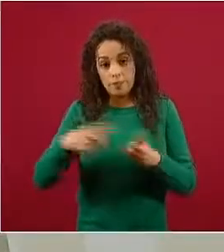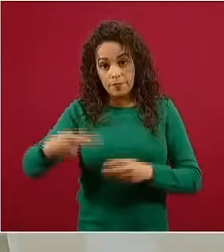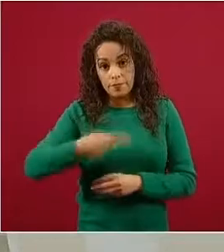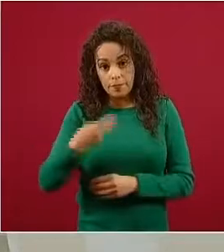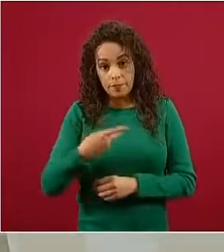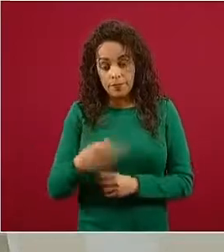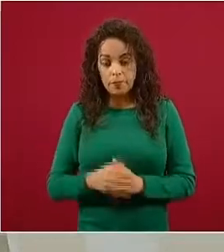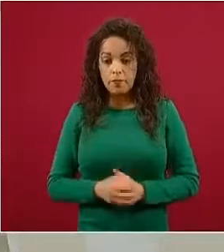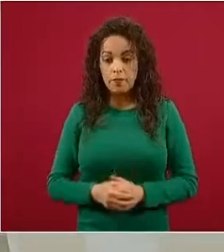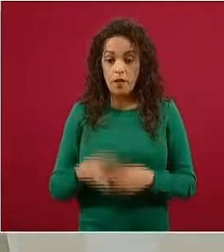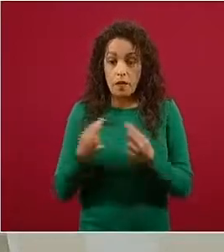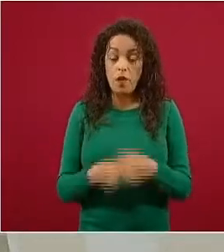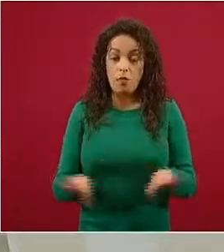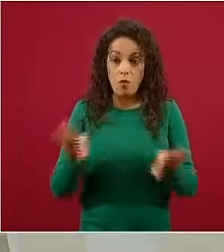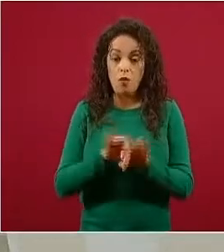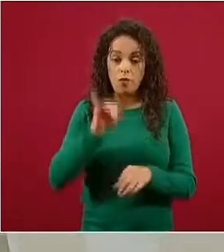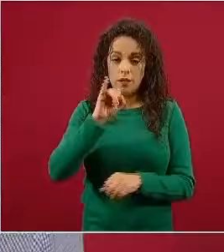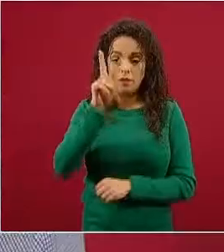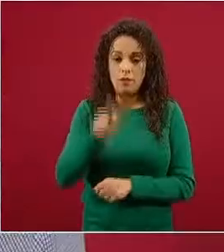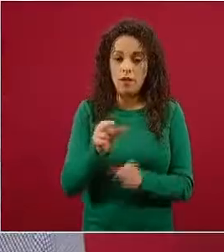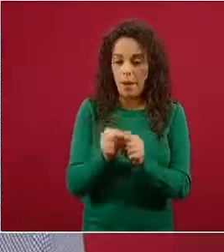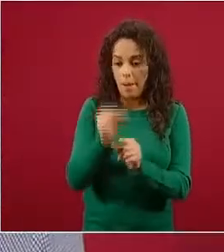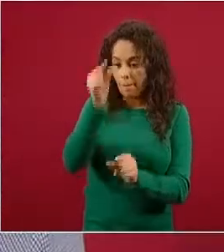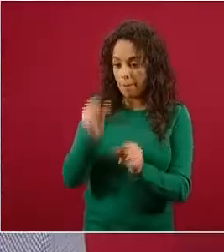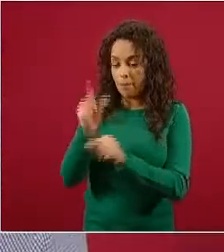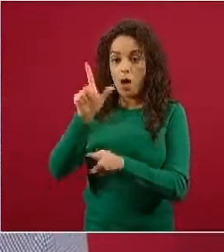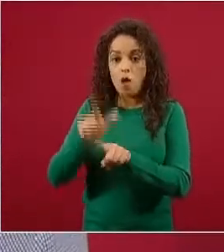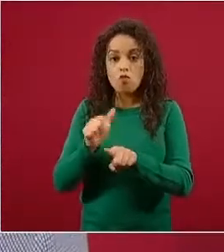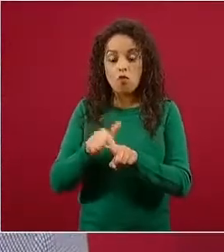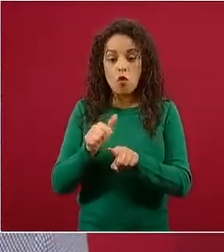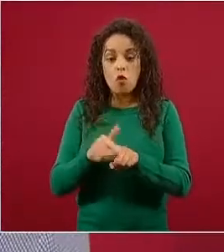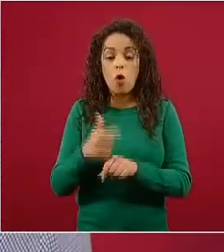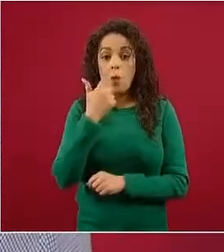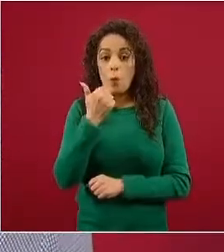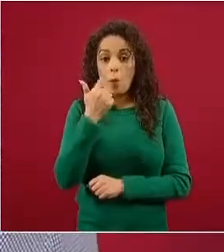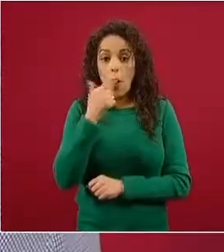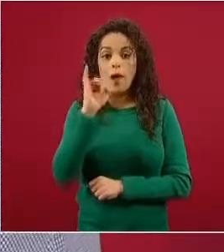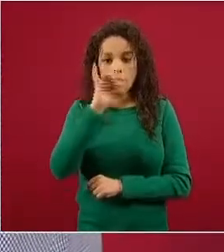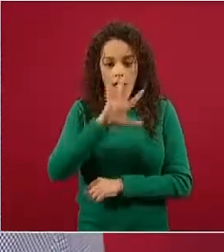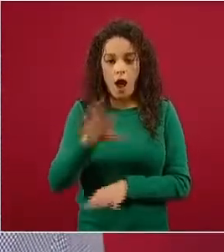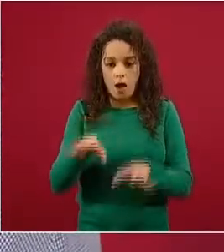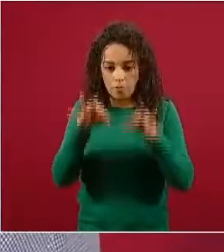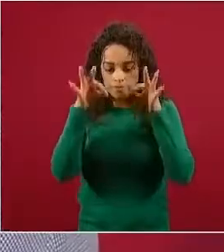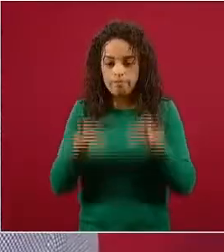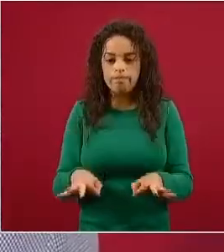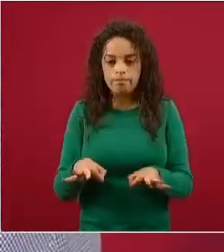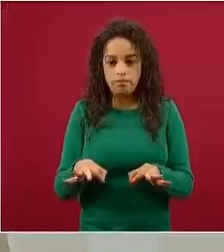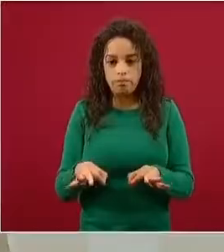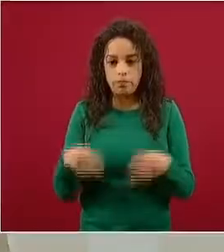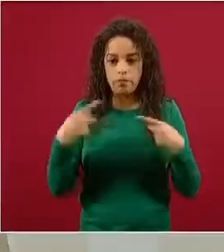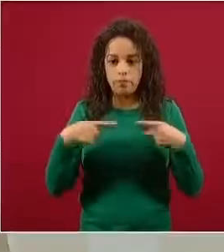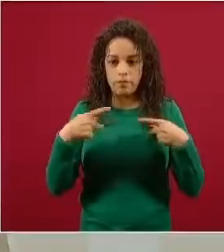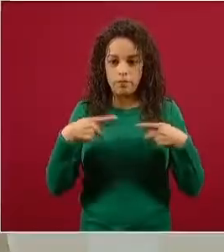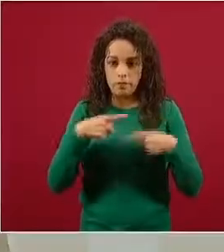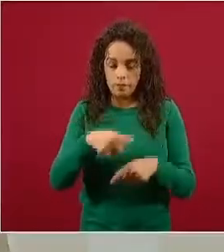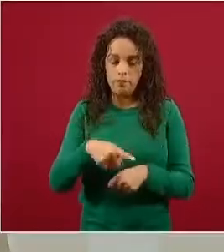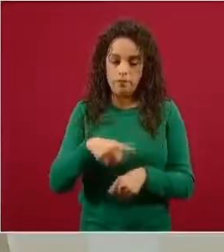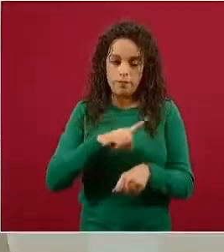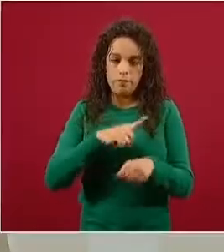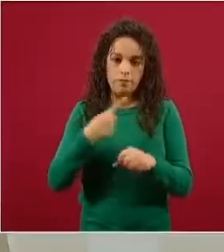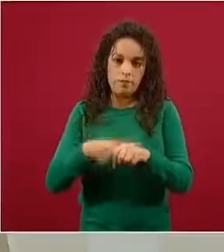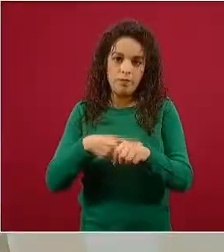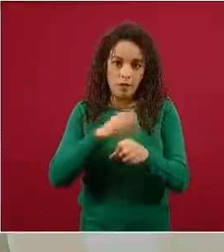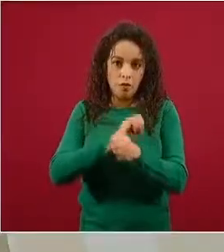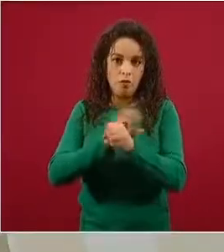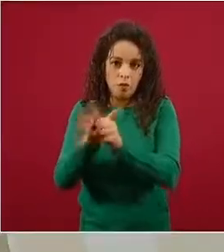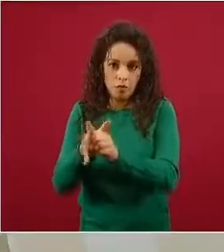que ya podemos tener una expectativa de cómo se va a comportar de manera periódica el